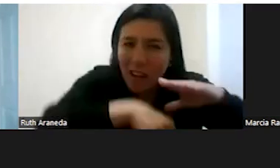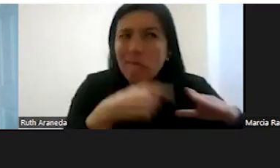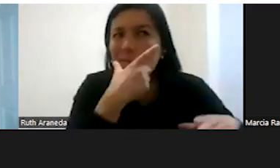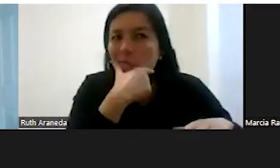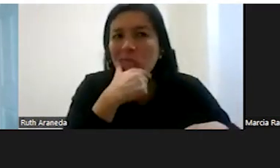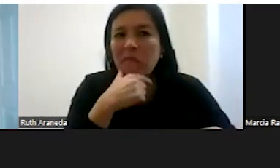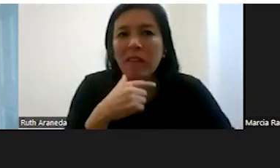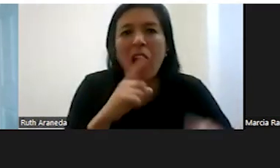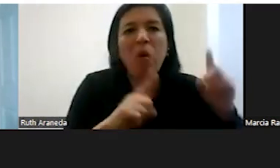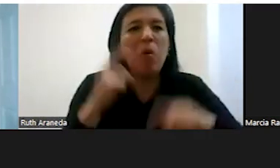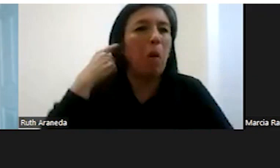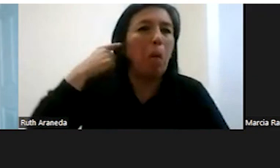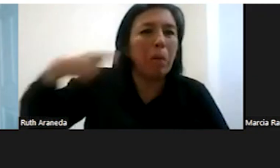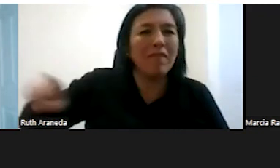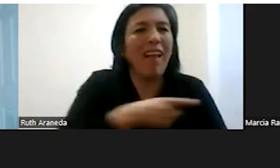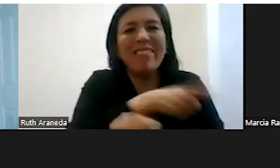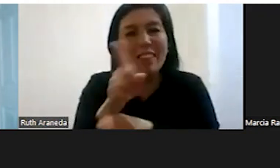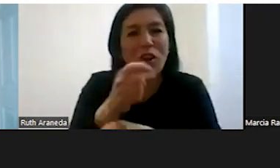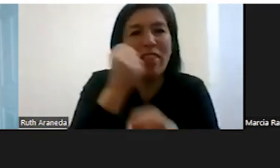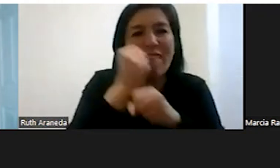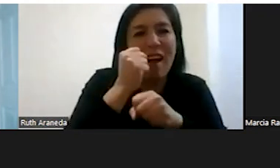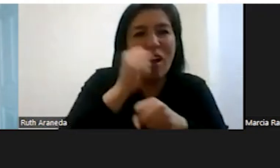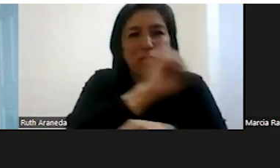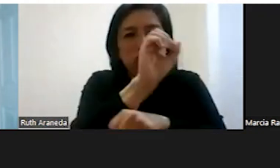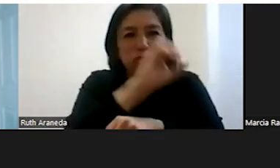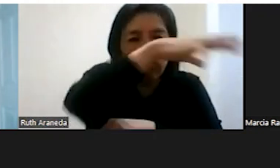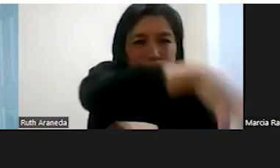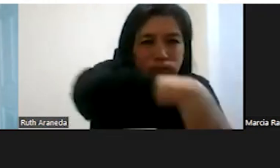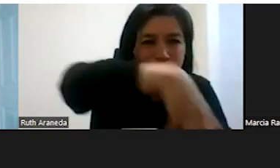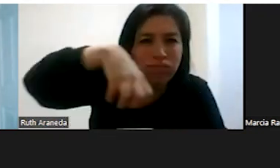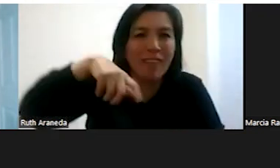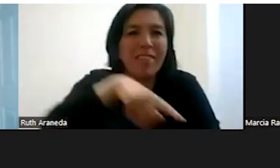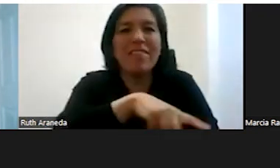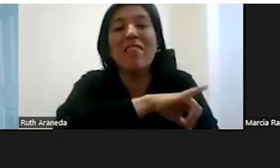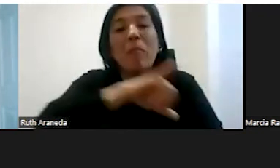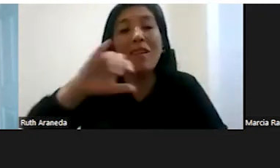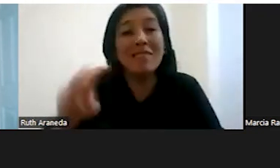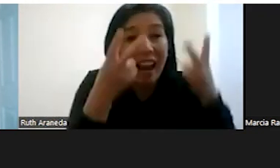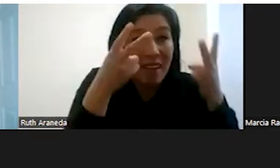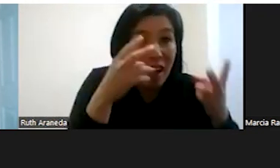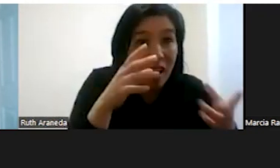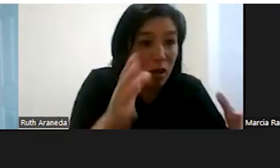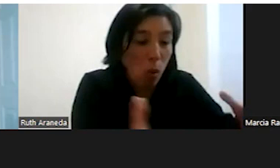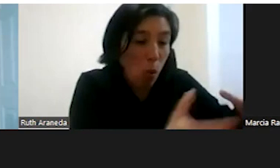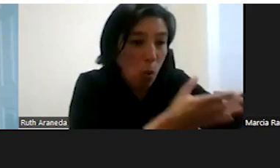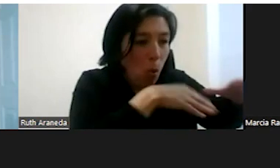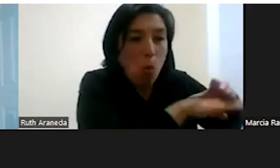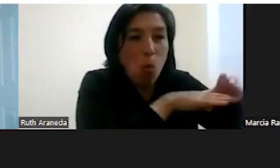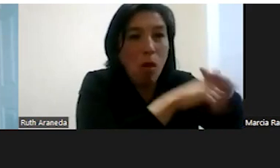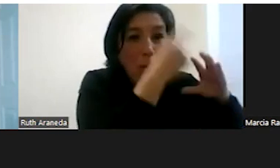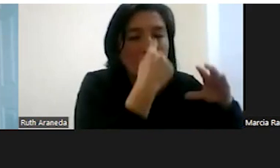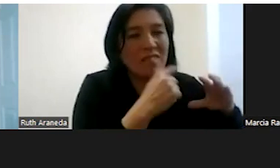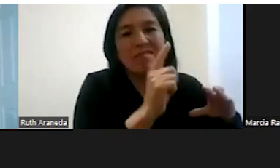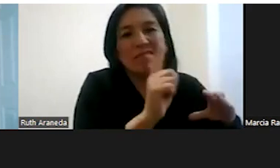quedado expuesto. El problema vino después. No pudimos hacer el rescate de todo el sitio. Pero se fue por otra situación, completamente